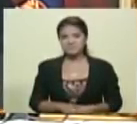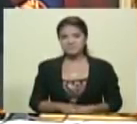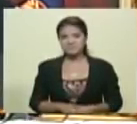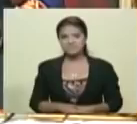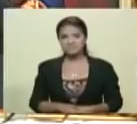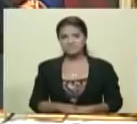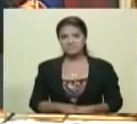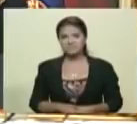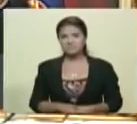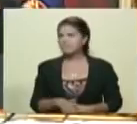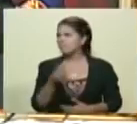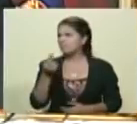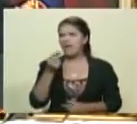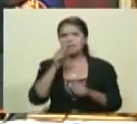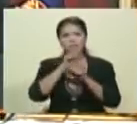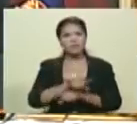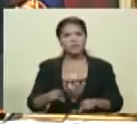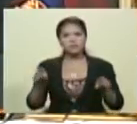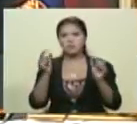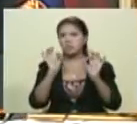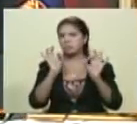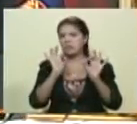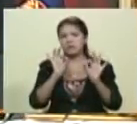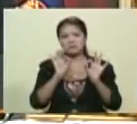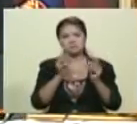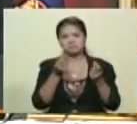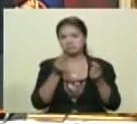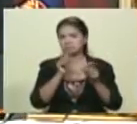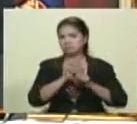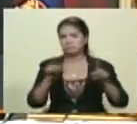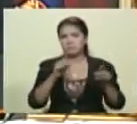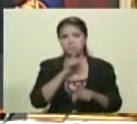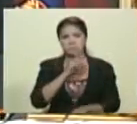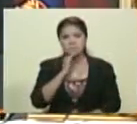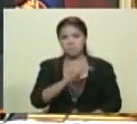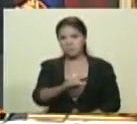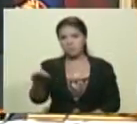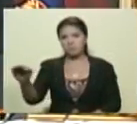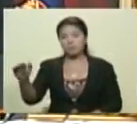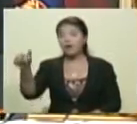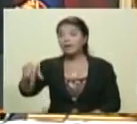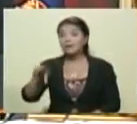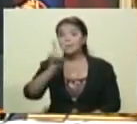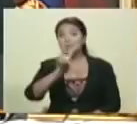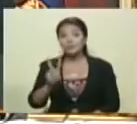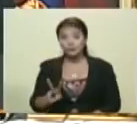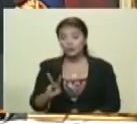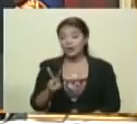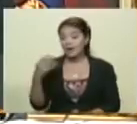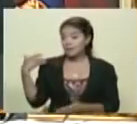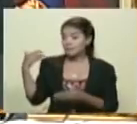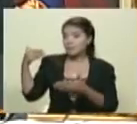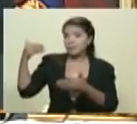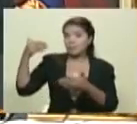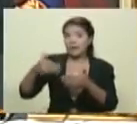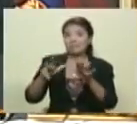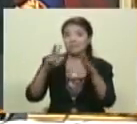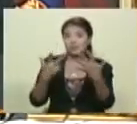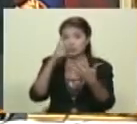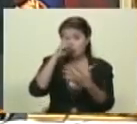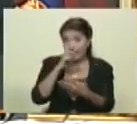Ni lo ha difundido ningún medio de comunicación internacional. En Venezuela hemos hecho en 18 años de revolución